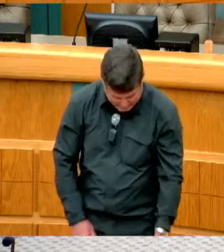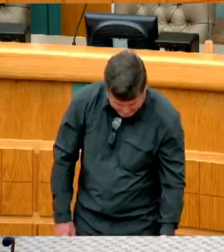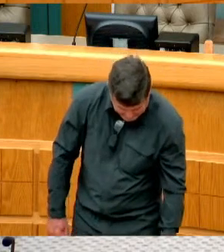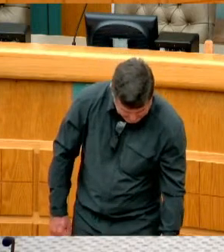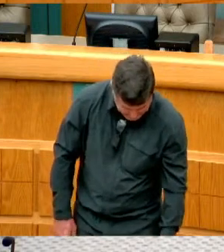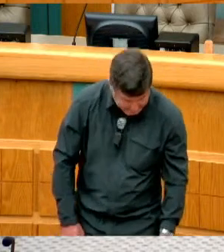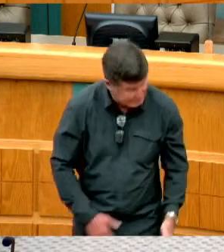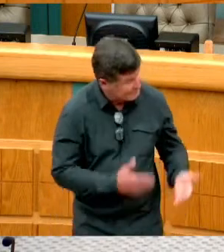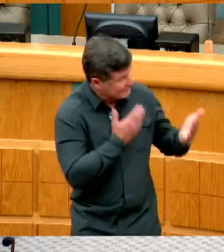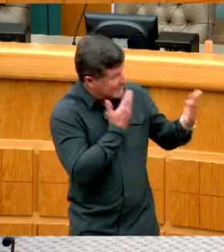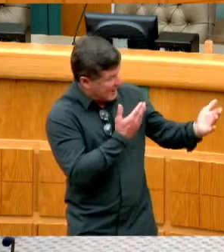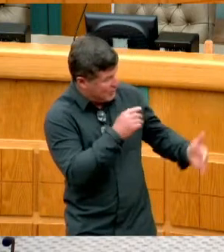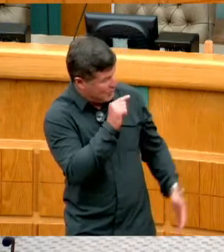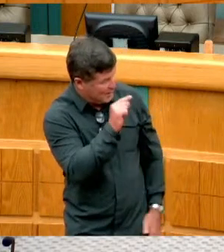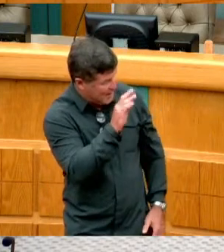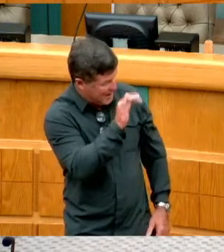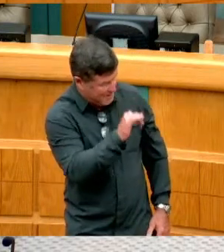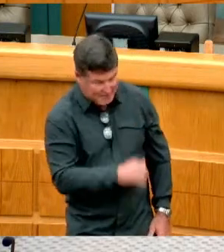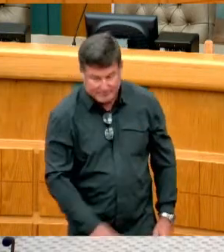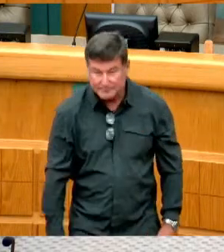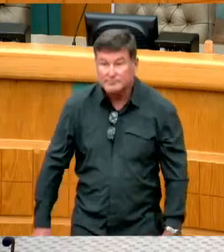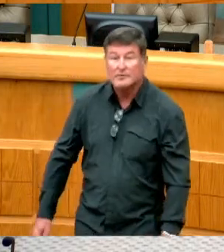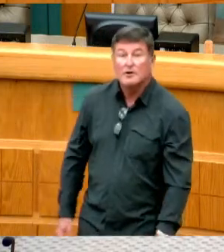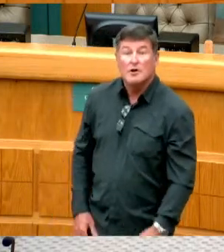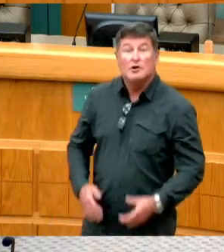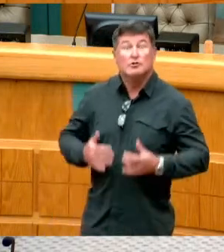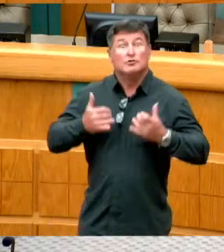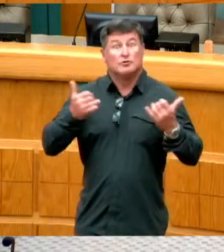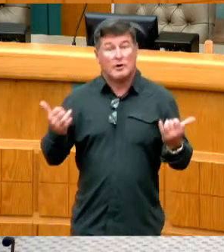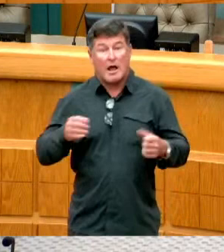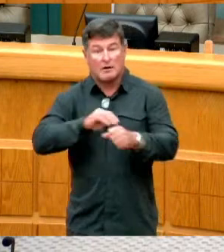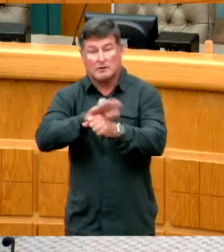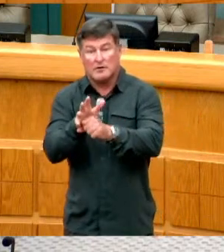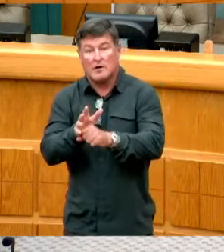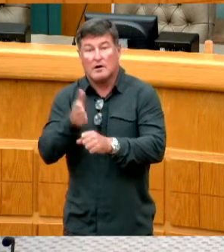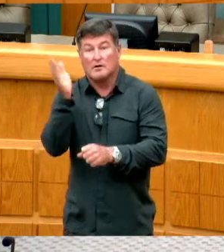Thank you, Gabby. That will conclude our COVID-19